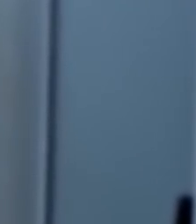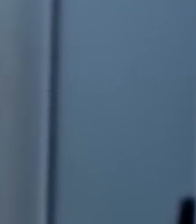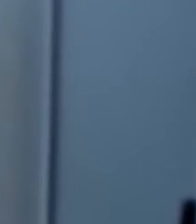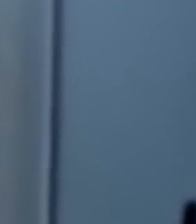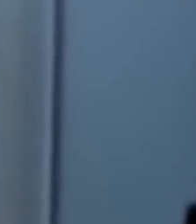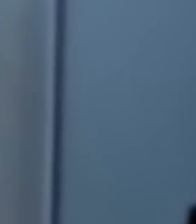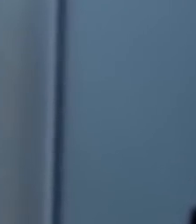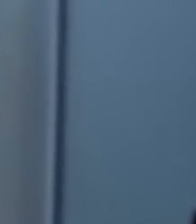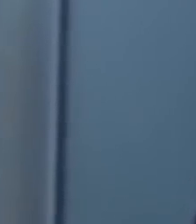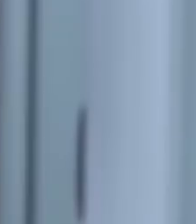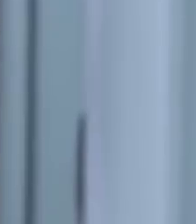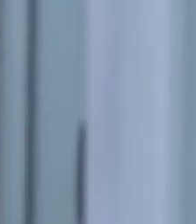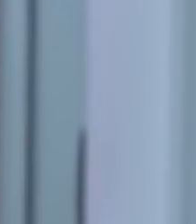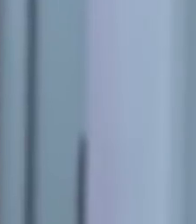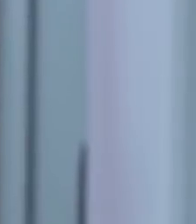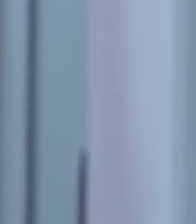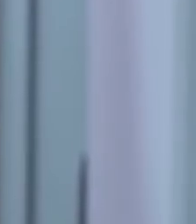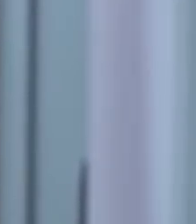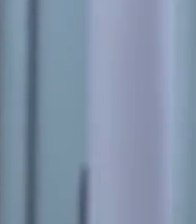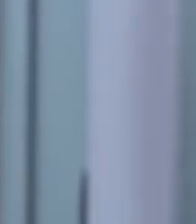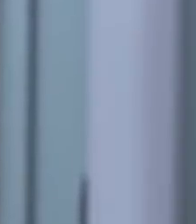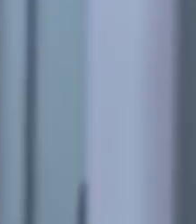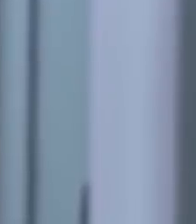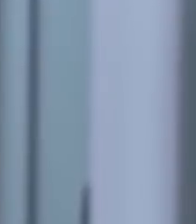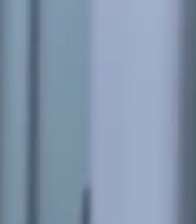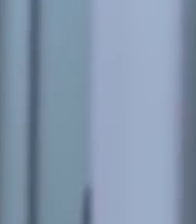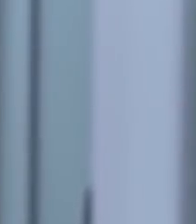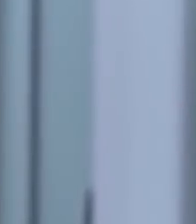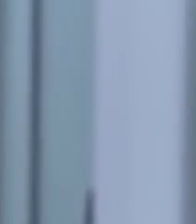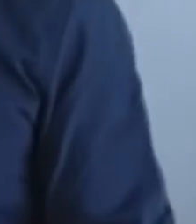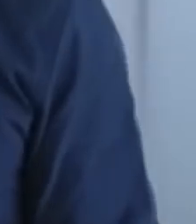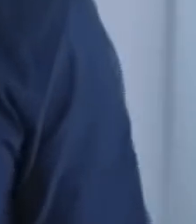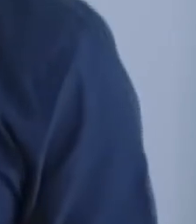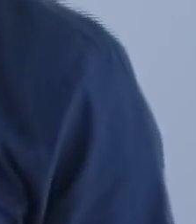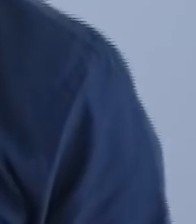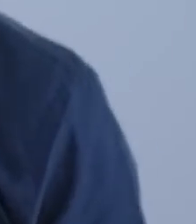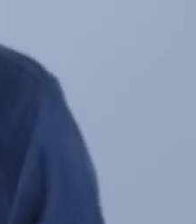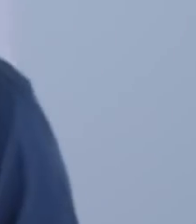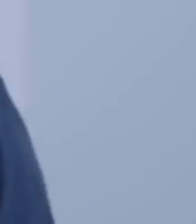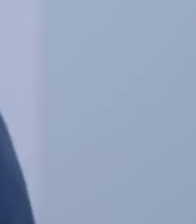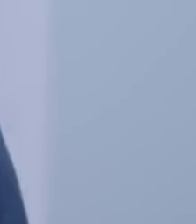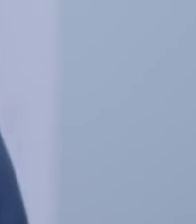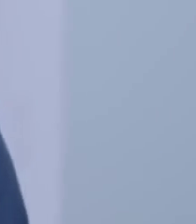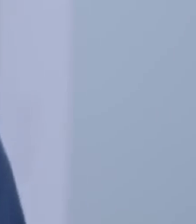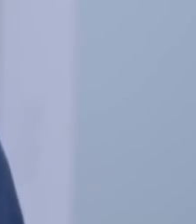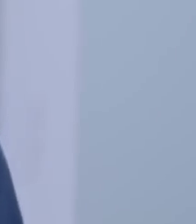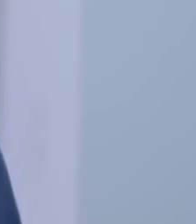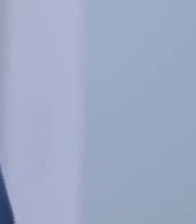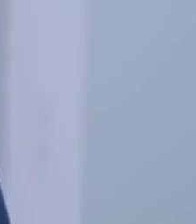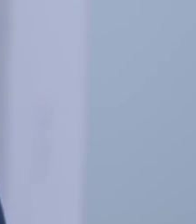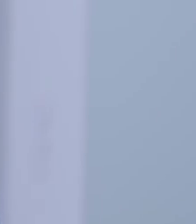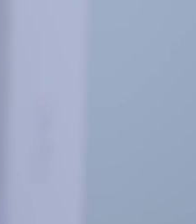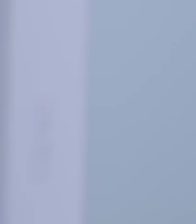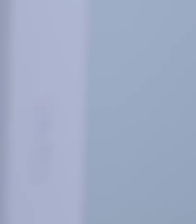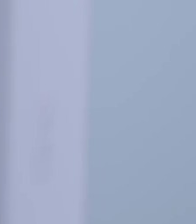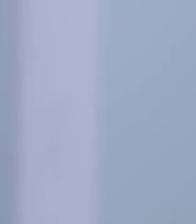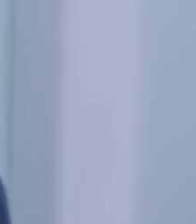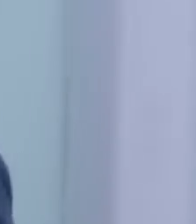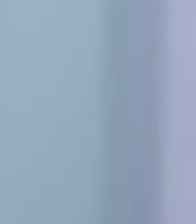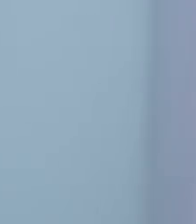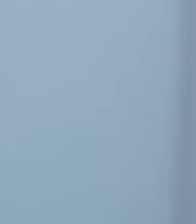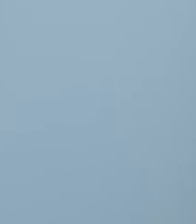Raxa Conectividad hace que mi empresa sea más competitiva con internet de alta velocidad. Denle lo mejor a su empresa con Raxa